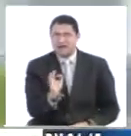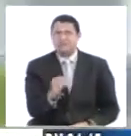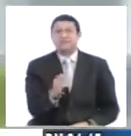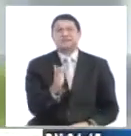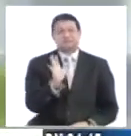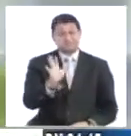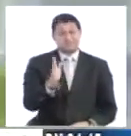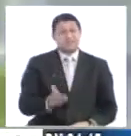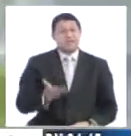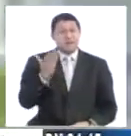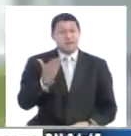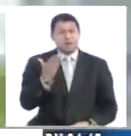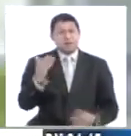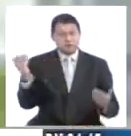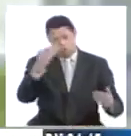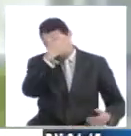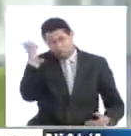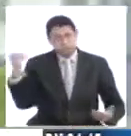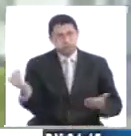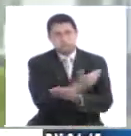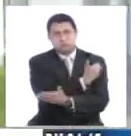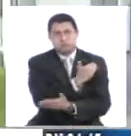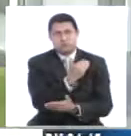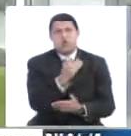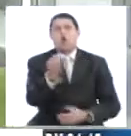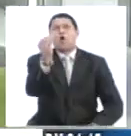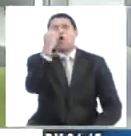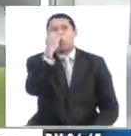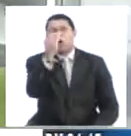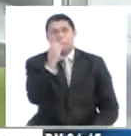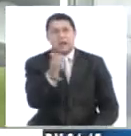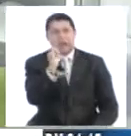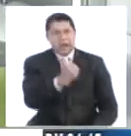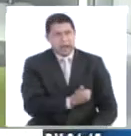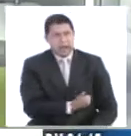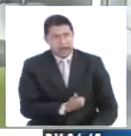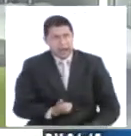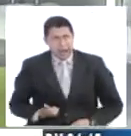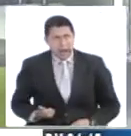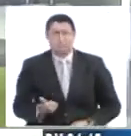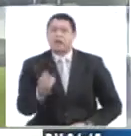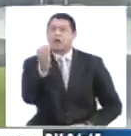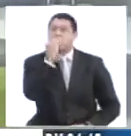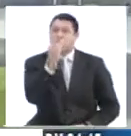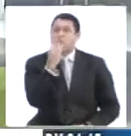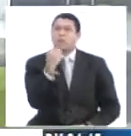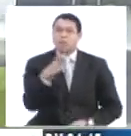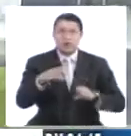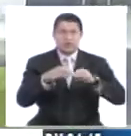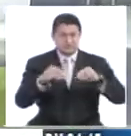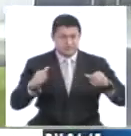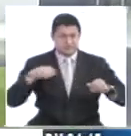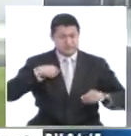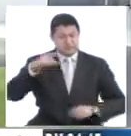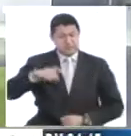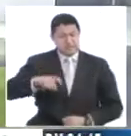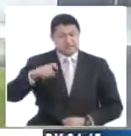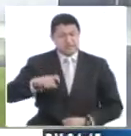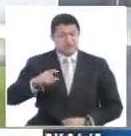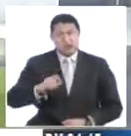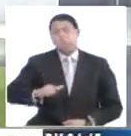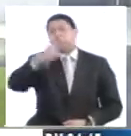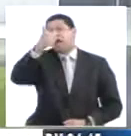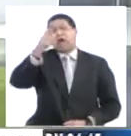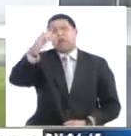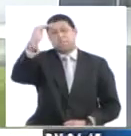cortarlo de raíz y cortarlo de raíz es comer con hambre y con la suficiente cantidad de carbohidratos que el organismo necesita no más ni